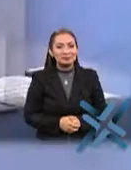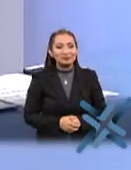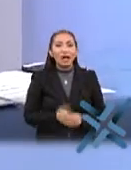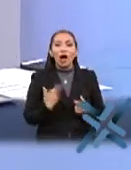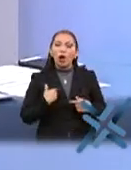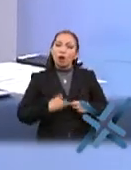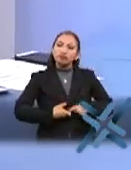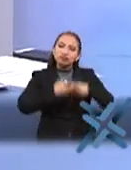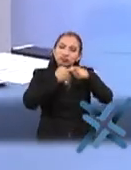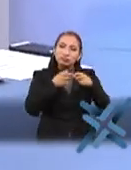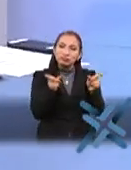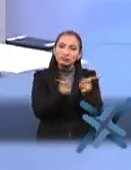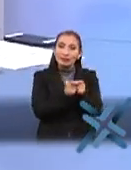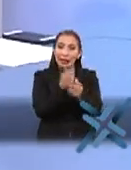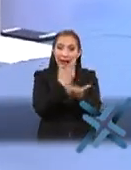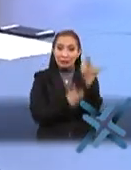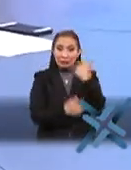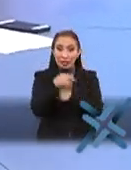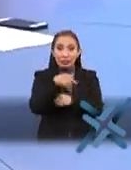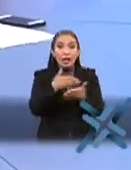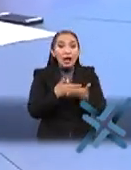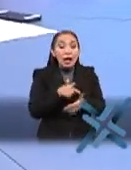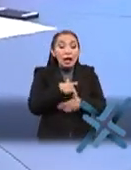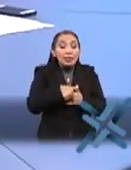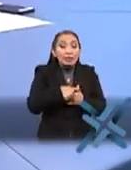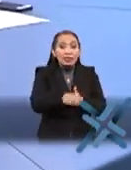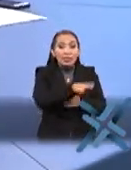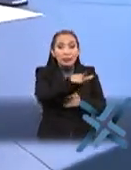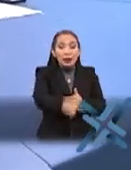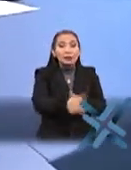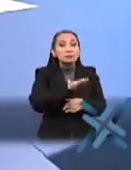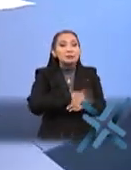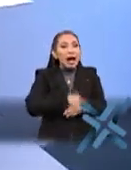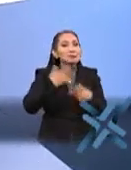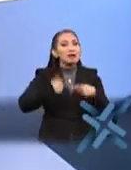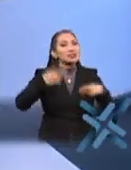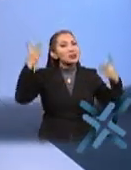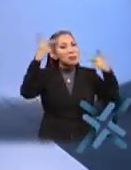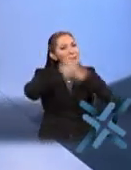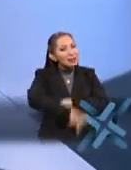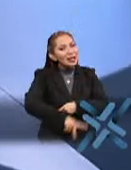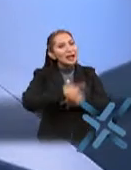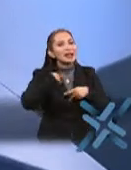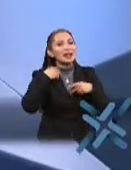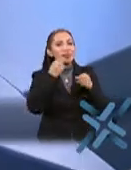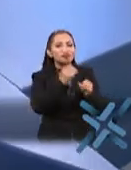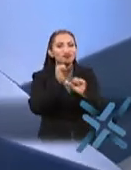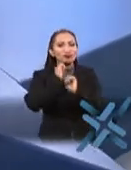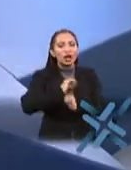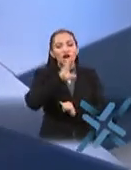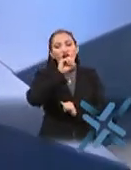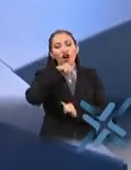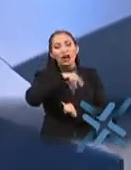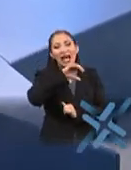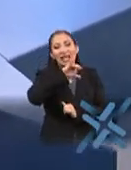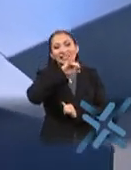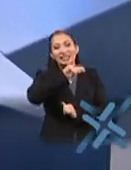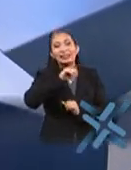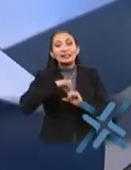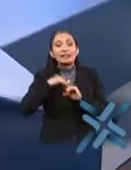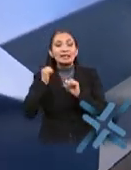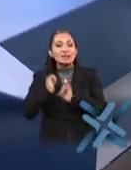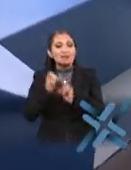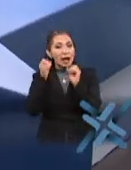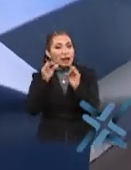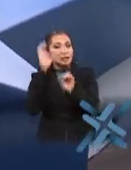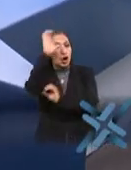Vamos a hacer otra breve pausa. Cuando regresemos tendremos a más de nuestros padrinos, la Agencia Informativa CONACYT y también la Agencia